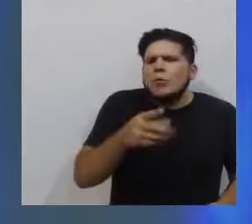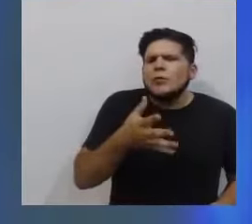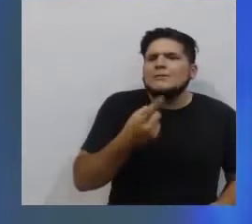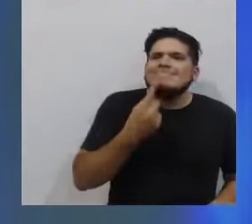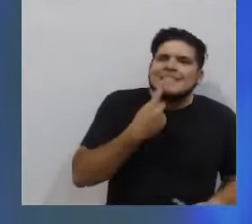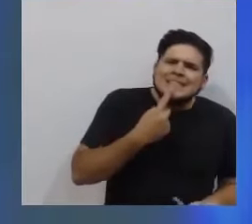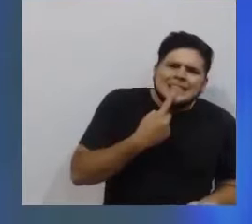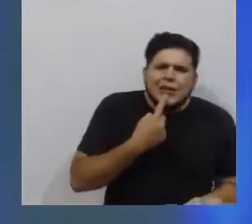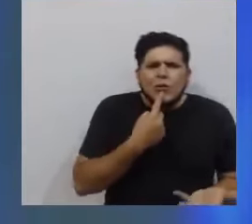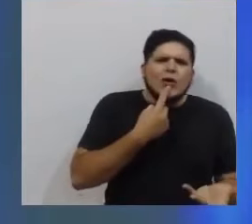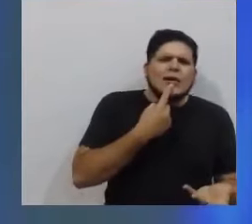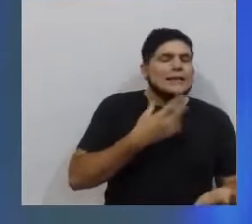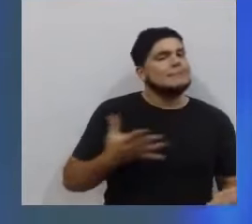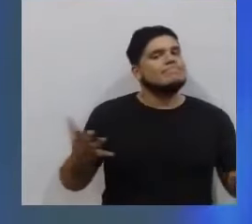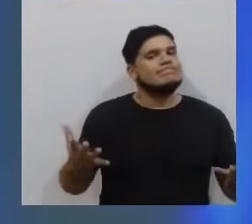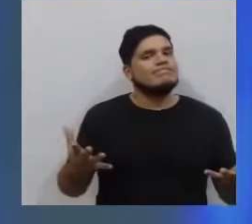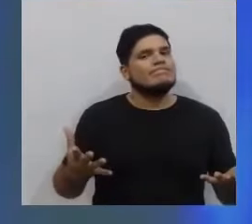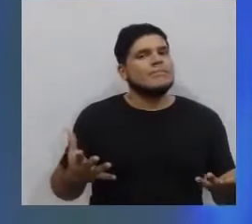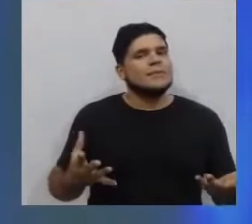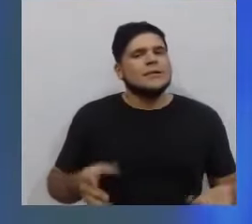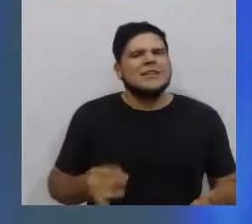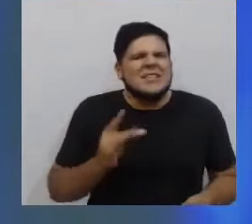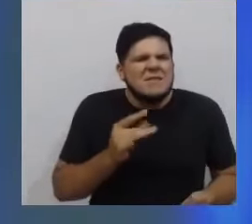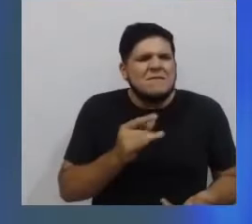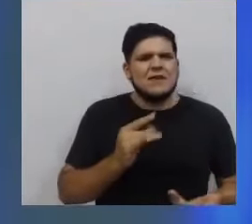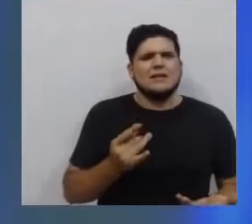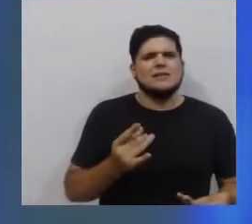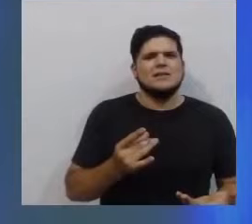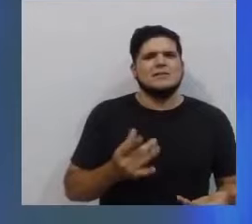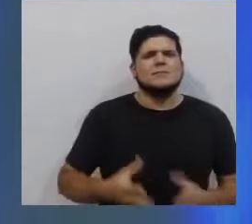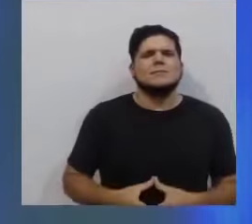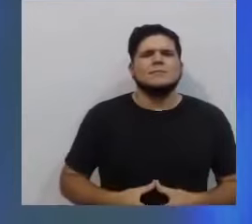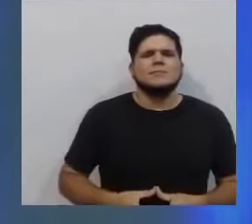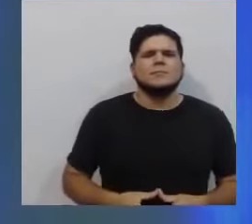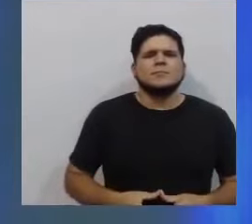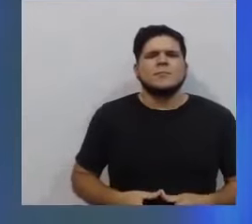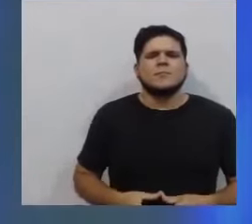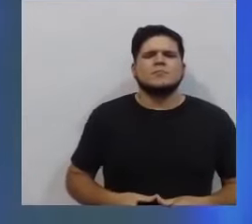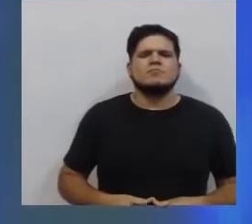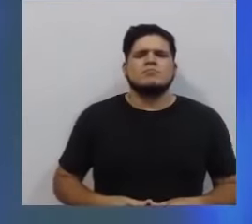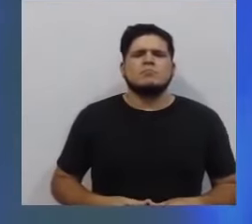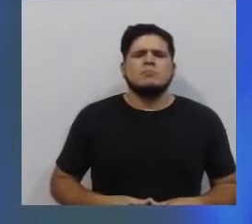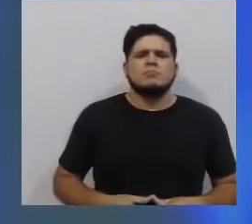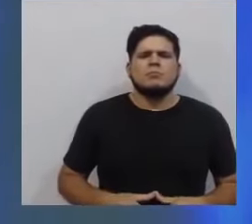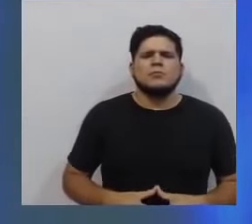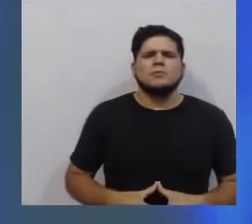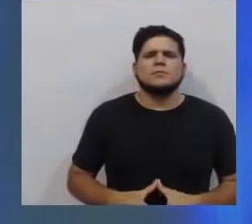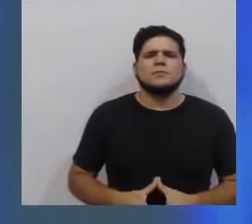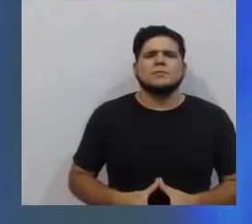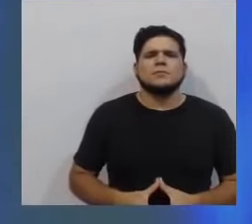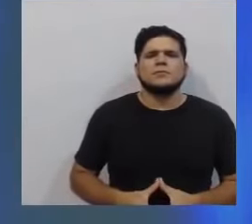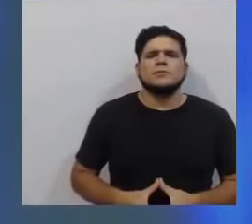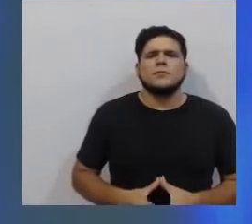participar de las bendiciones de dios porque el que duda y la duda